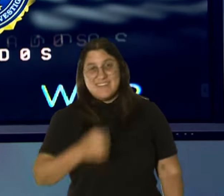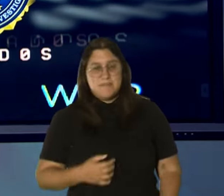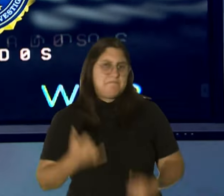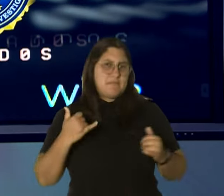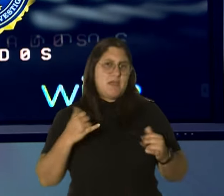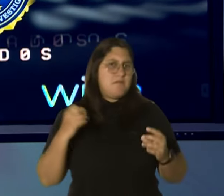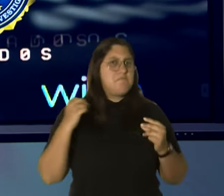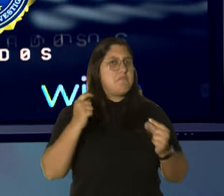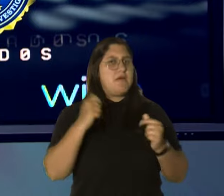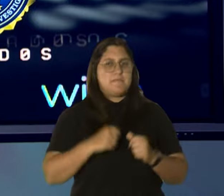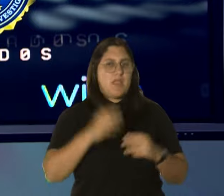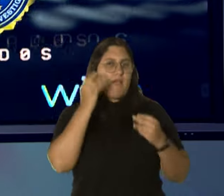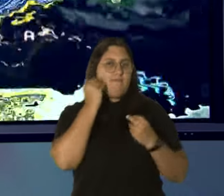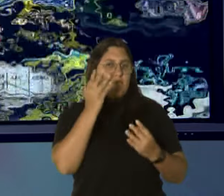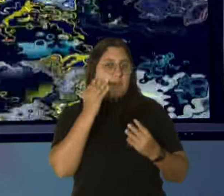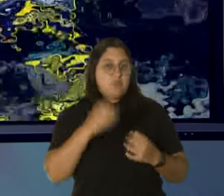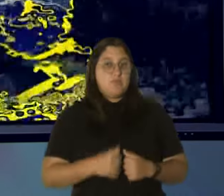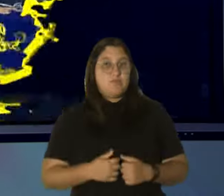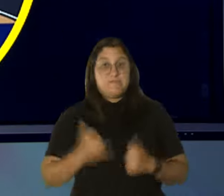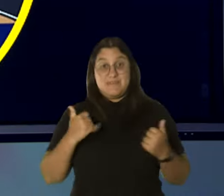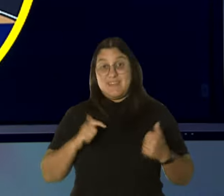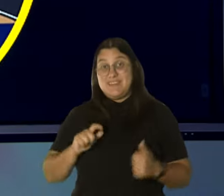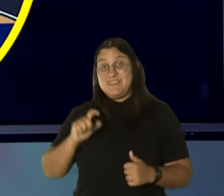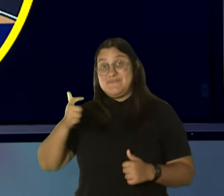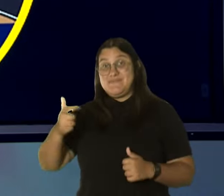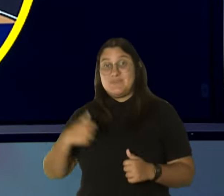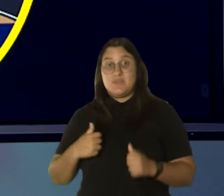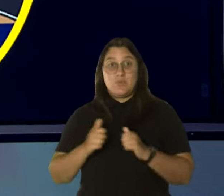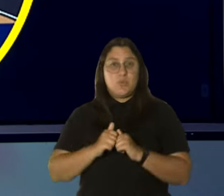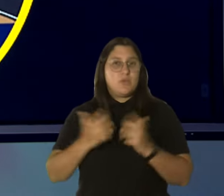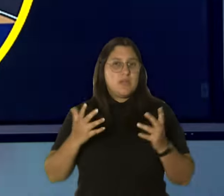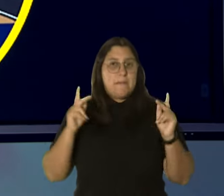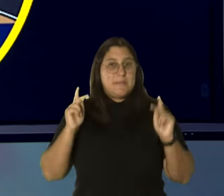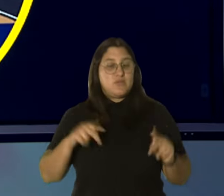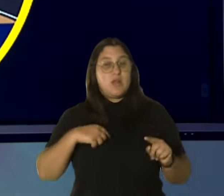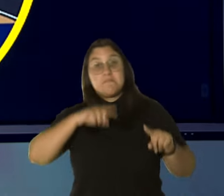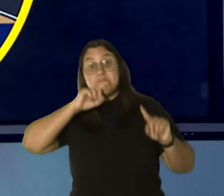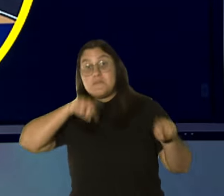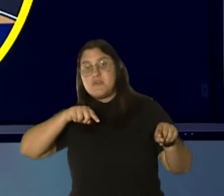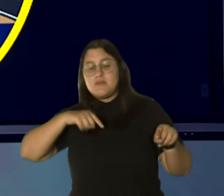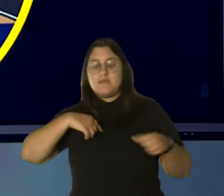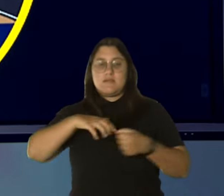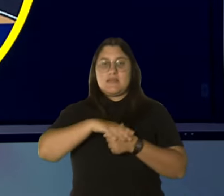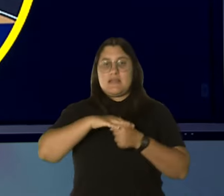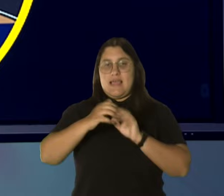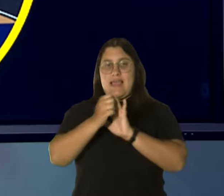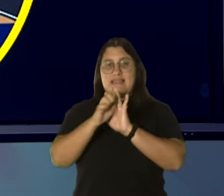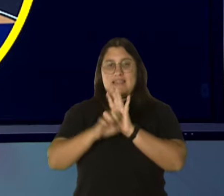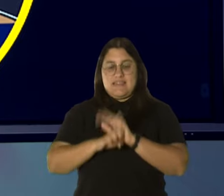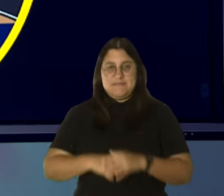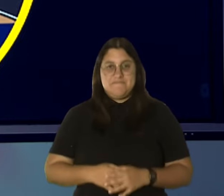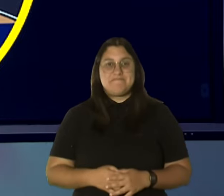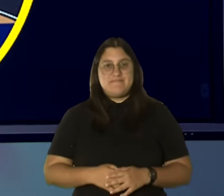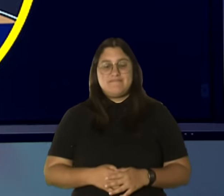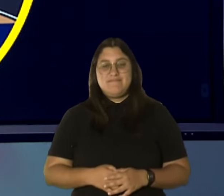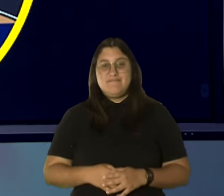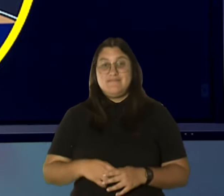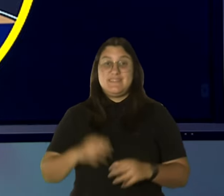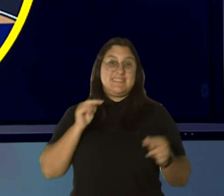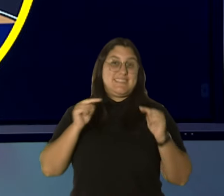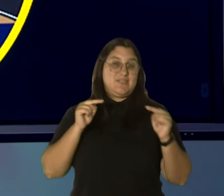inmediato con la información y vamos a pasar primero con esta persona que tiene orden de arresto a nivel Estatal y los compañeros del